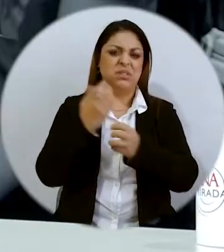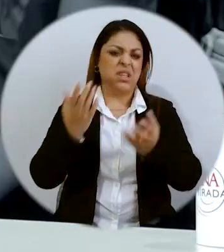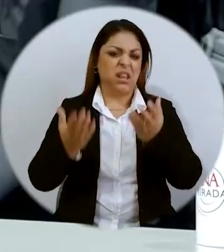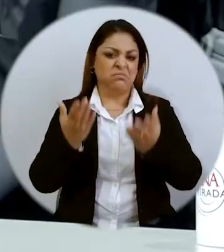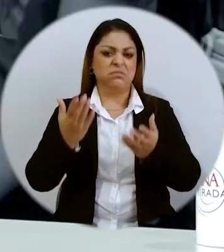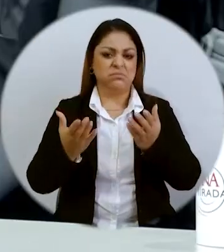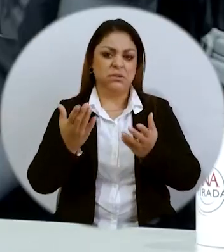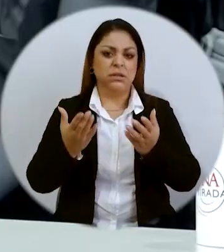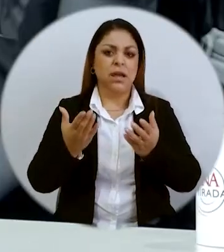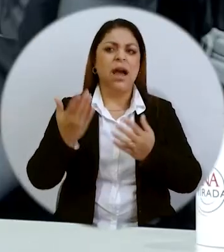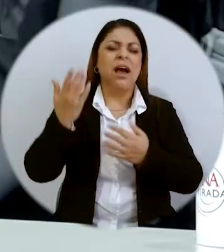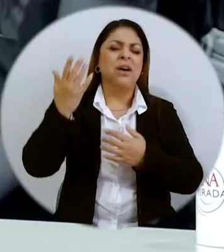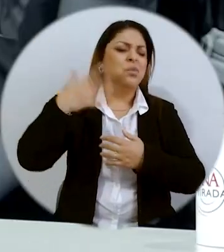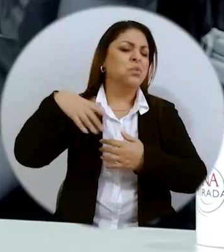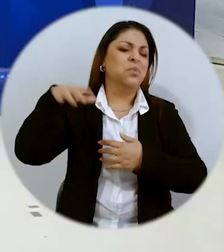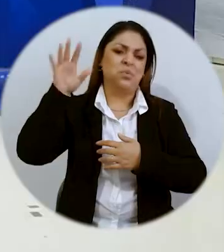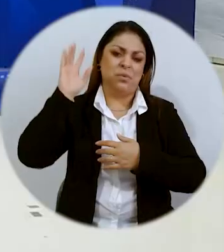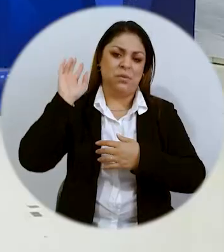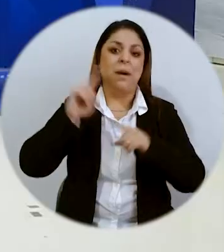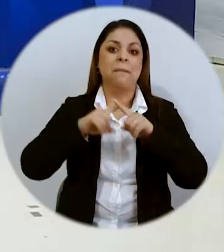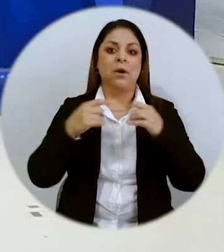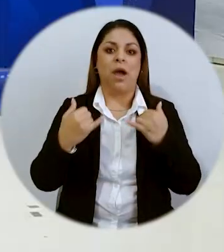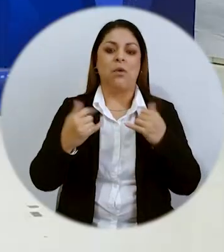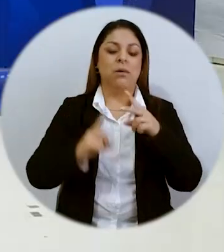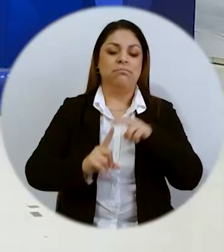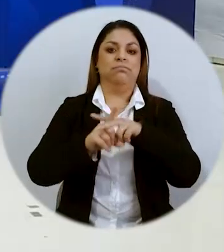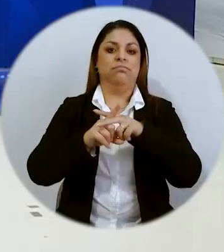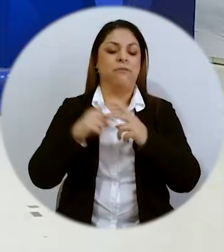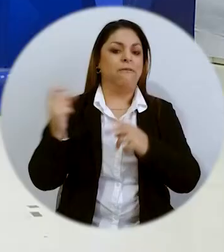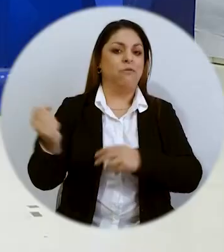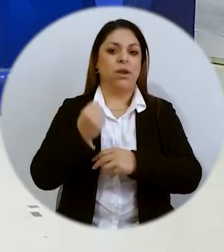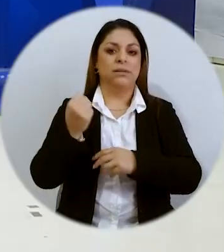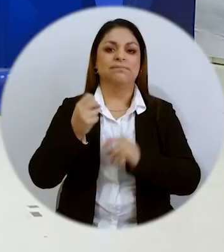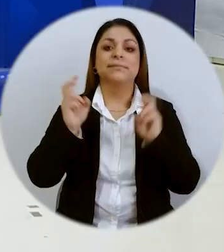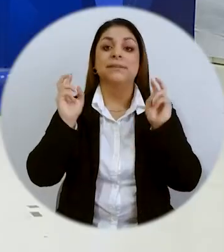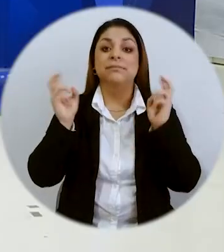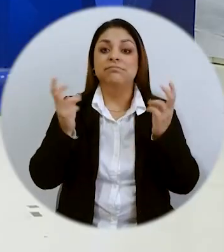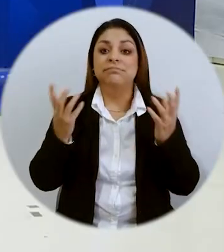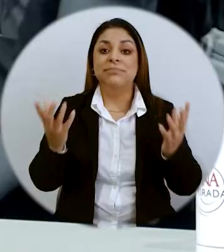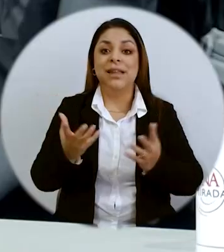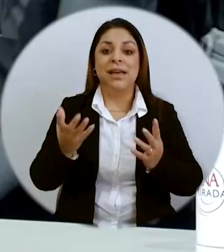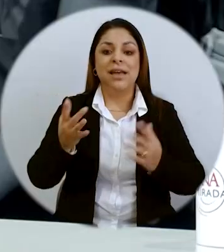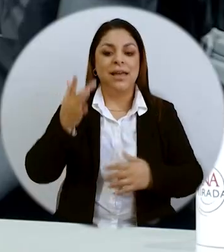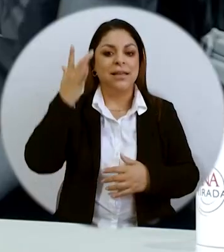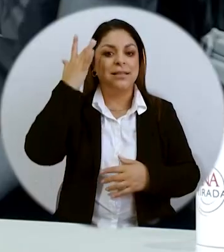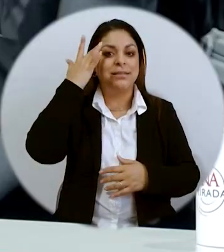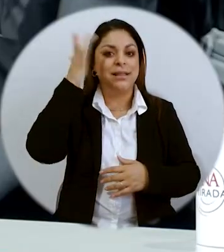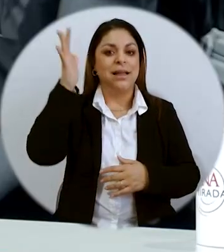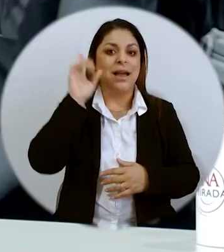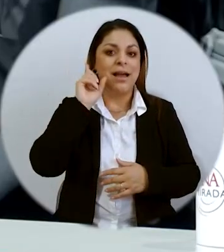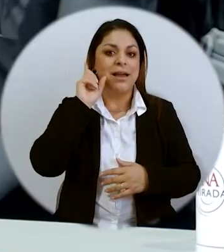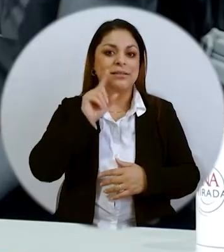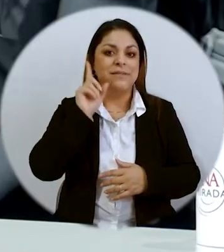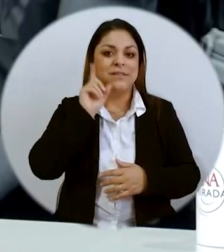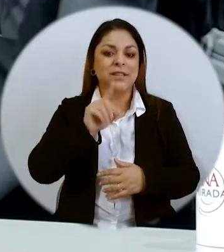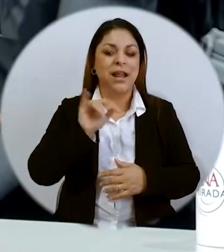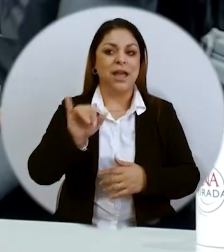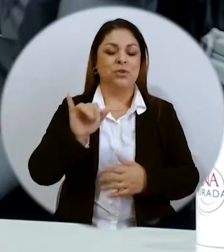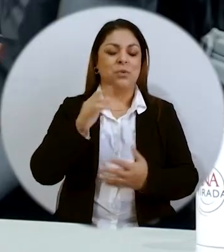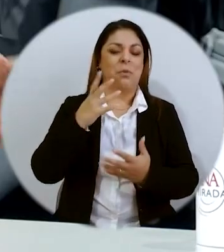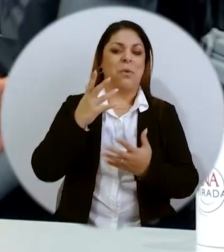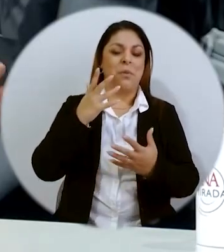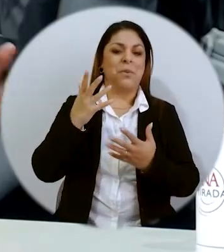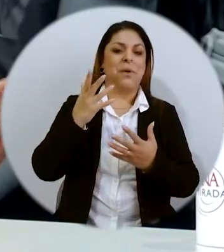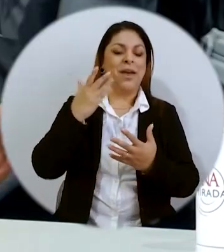años, pese a que probablemente estaba ahí mucho antes, es el tema de la inteligencia artificial. Esto causa